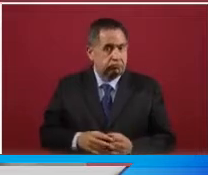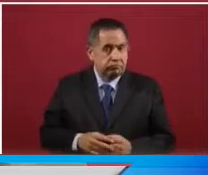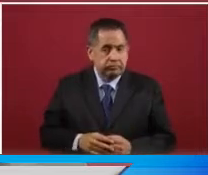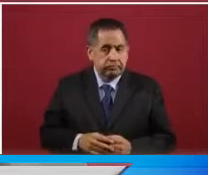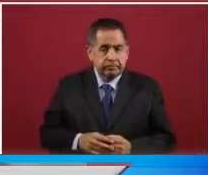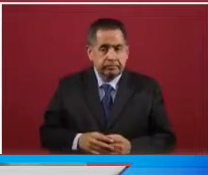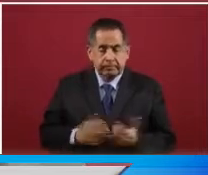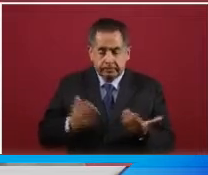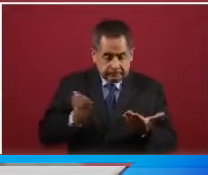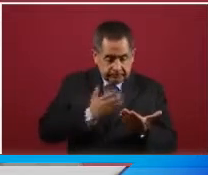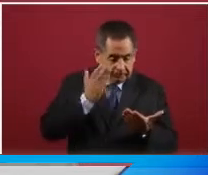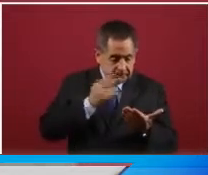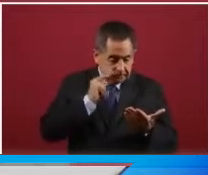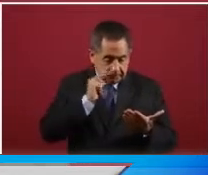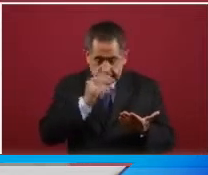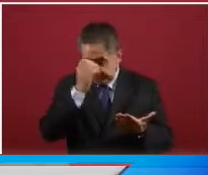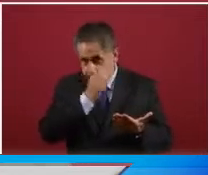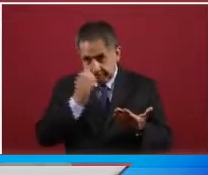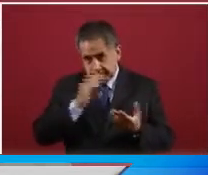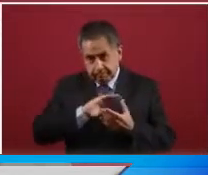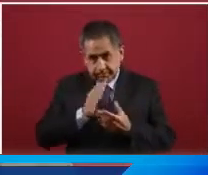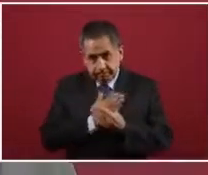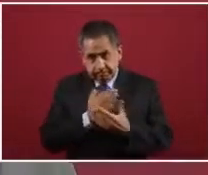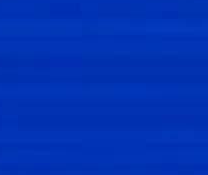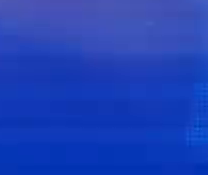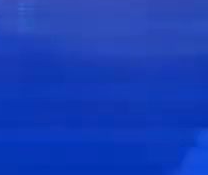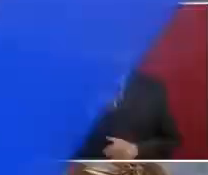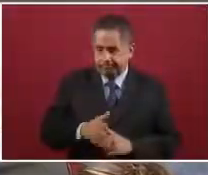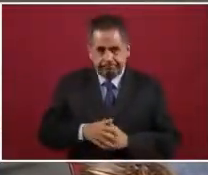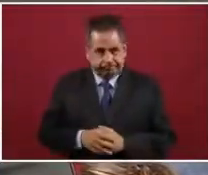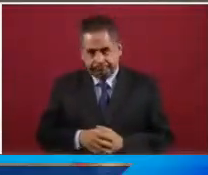modus operandi en el antiguo régimen neoliberal.